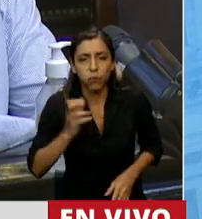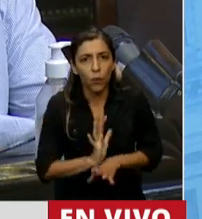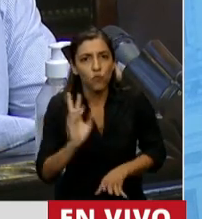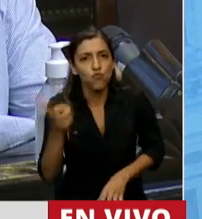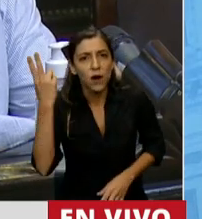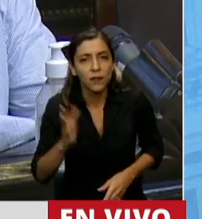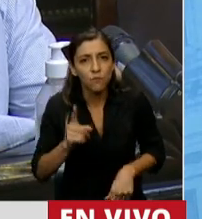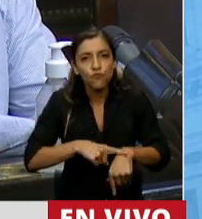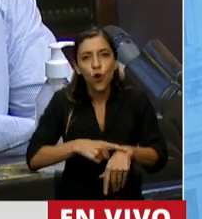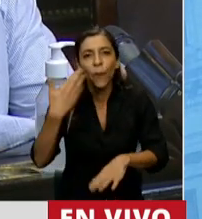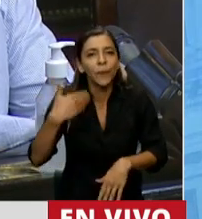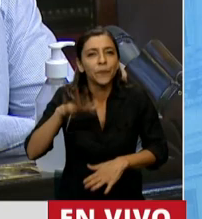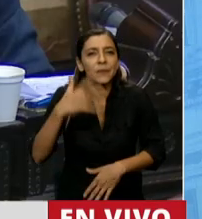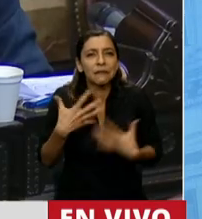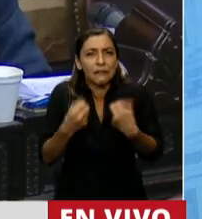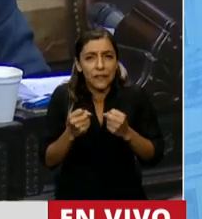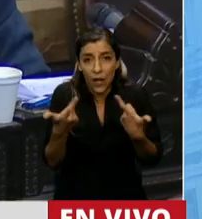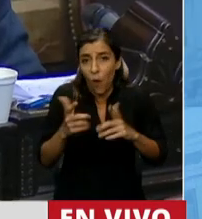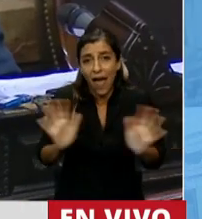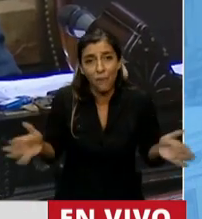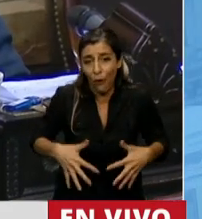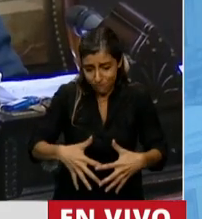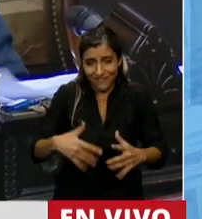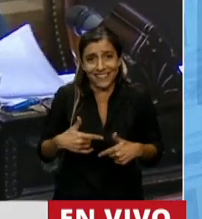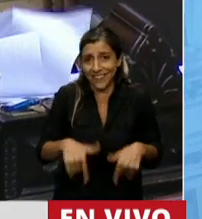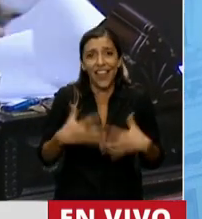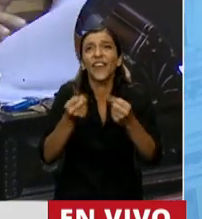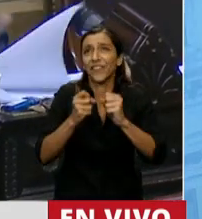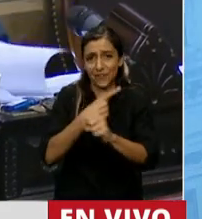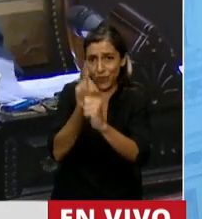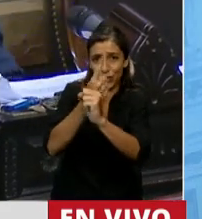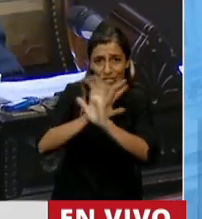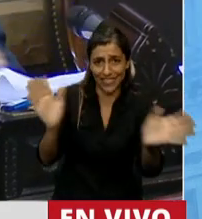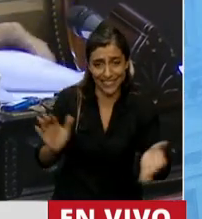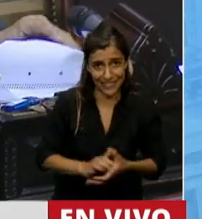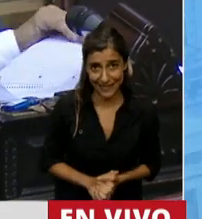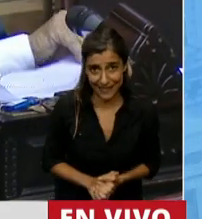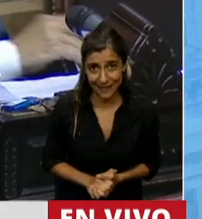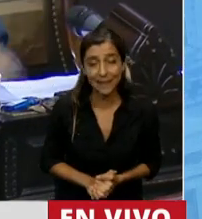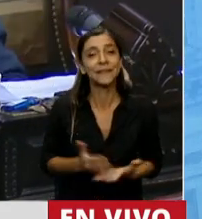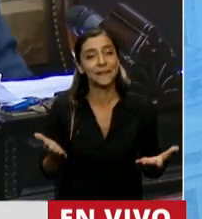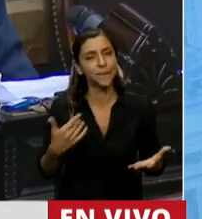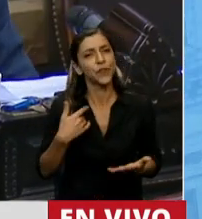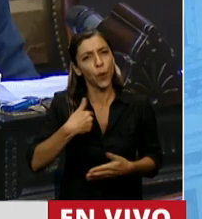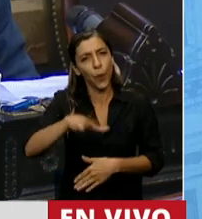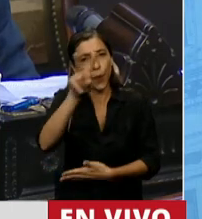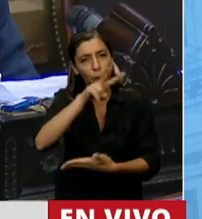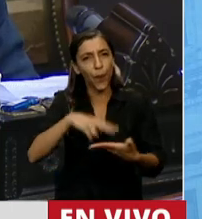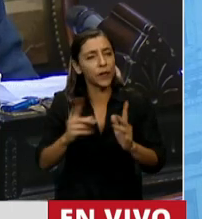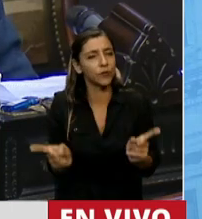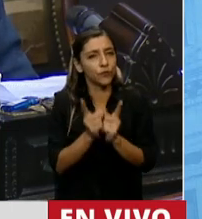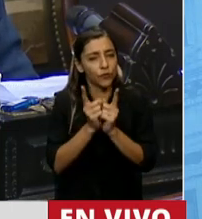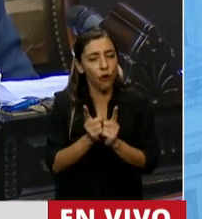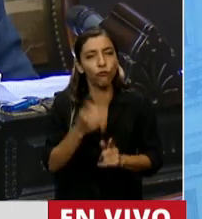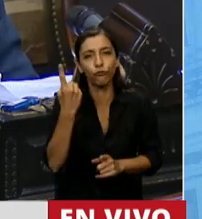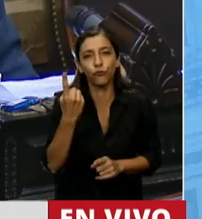en su etapa inicial. Y traje aquí, si me permiten, voy a leer brevemente